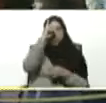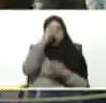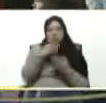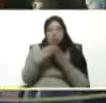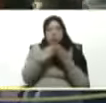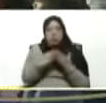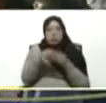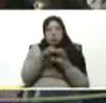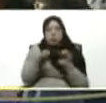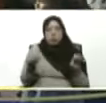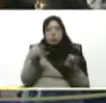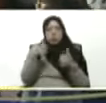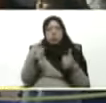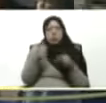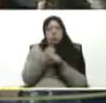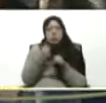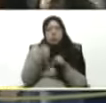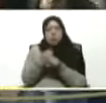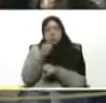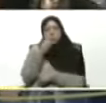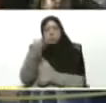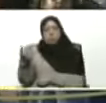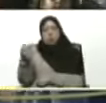educar. Por eso que está tan bien educado este muchacho.